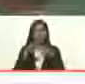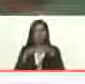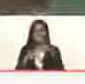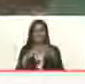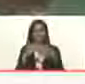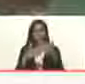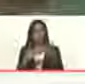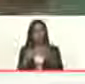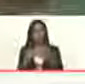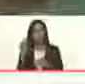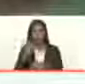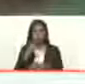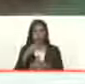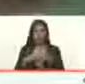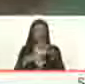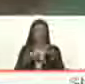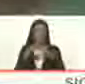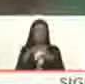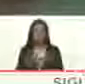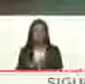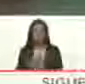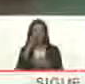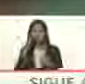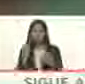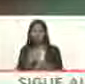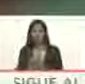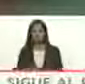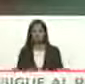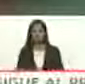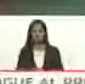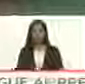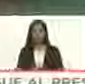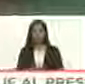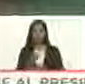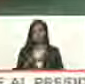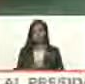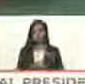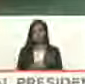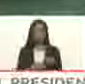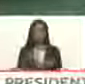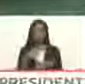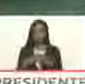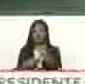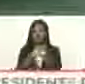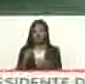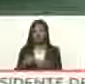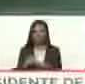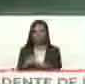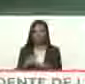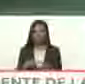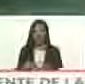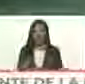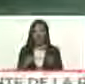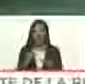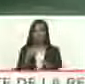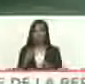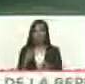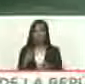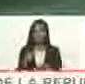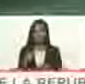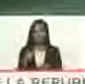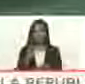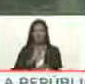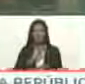paso a paso, eso sí, cada paso seguro. Y este paso de esta planta, de este